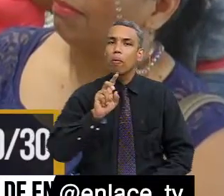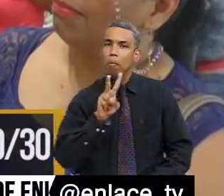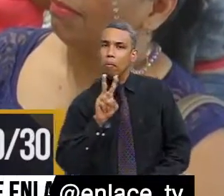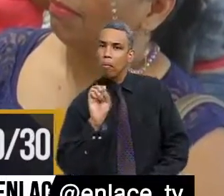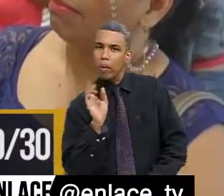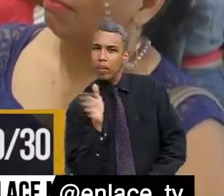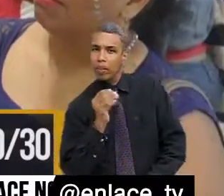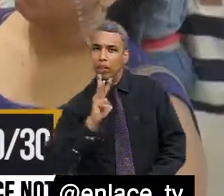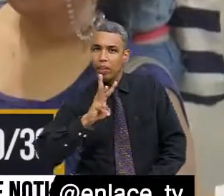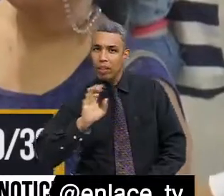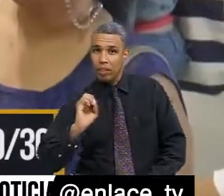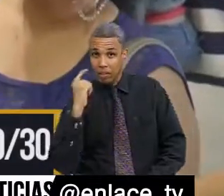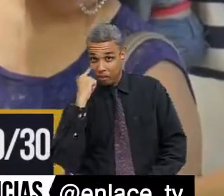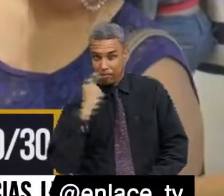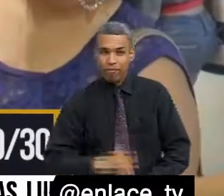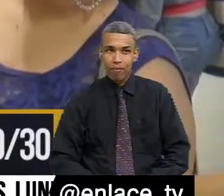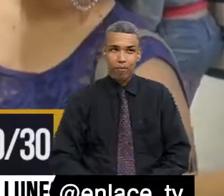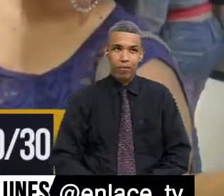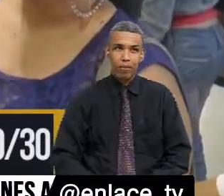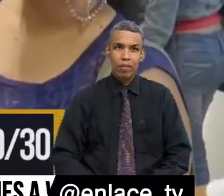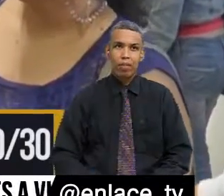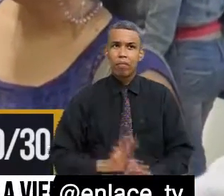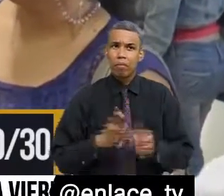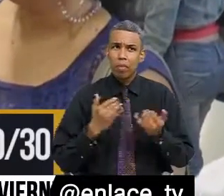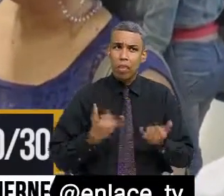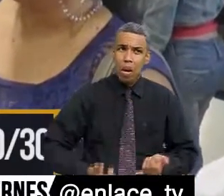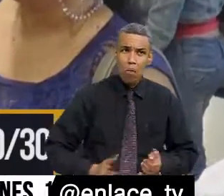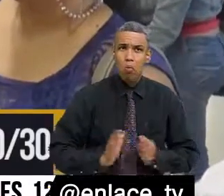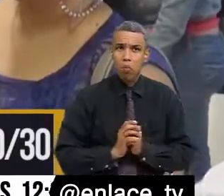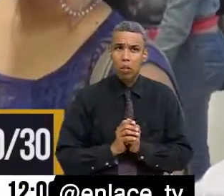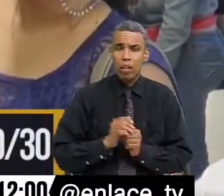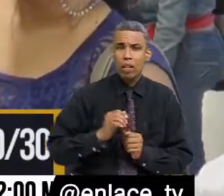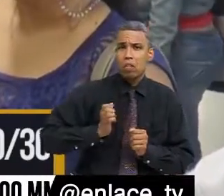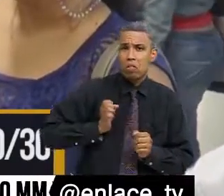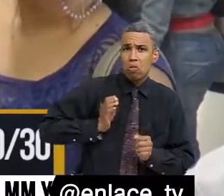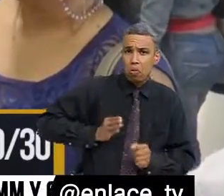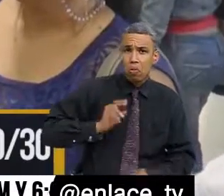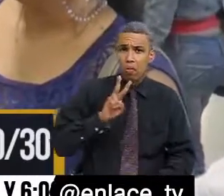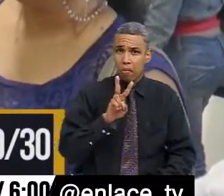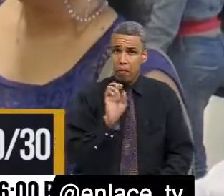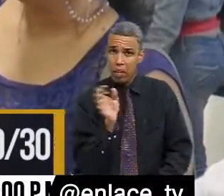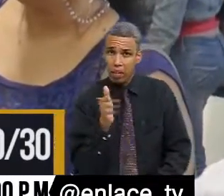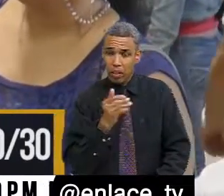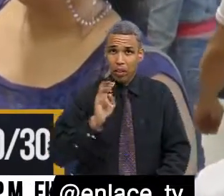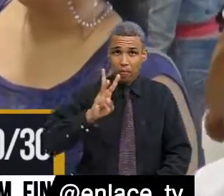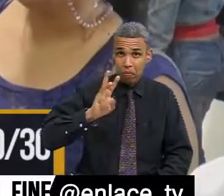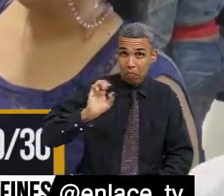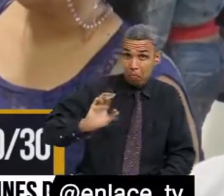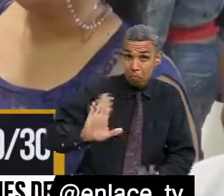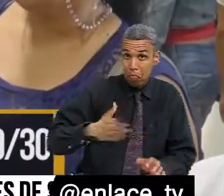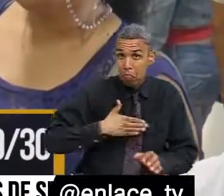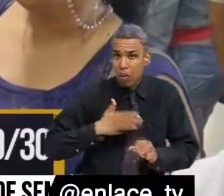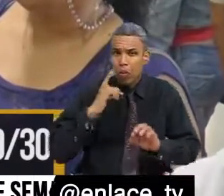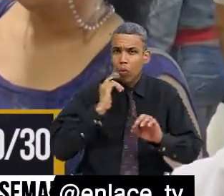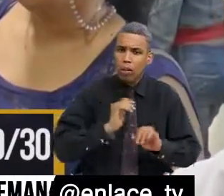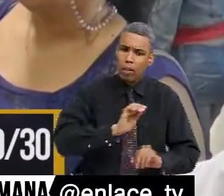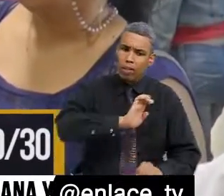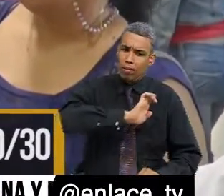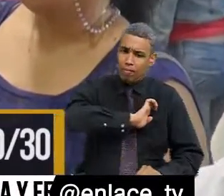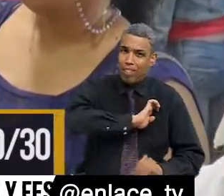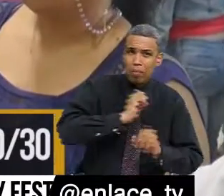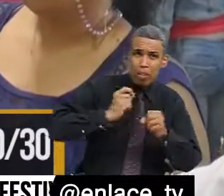en el día de hoy que se llama Lechetón 2016, en donde el Club Activo 2030, en alianza estratégica con Almacenes Éxito y Tetra Pak,